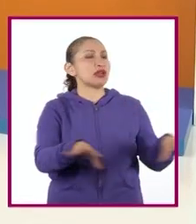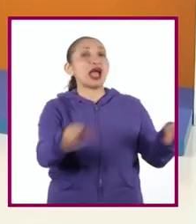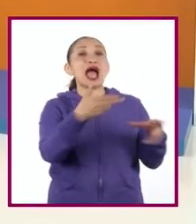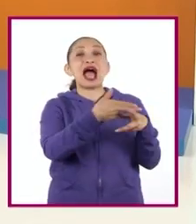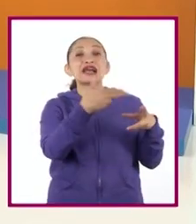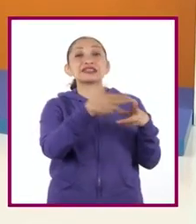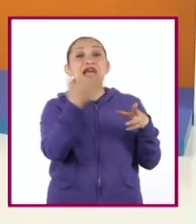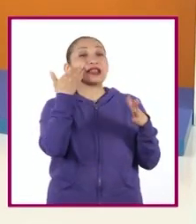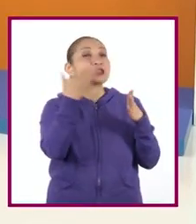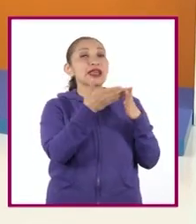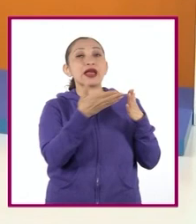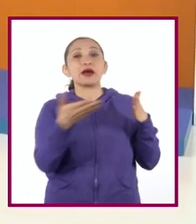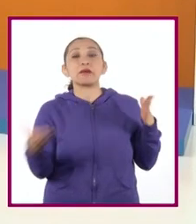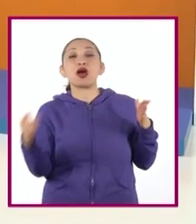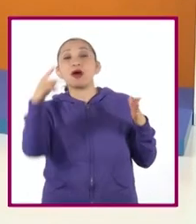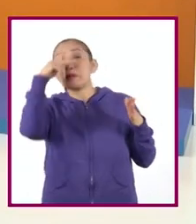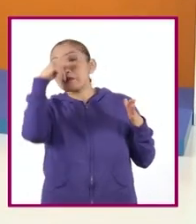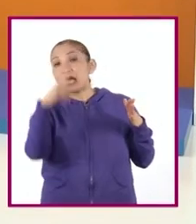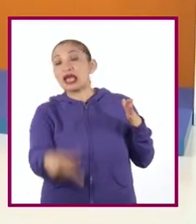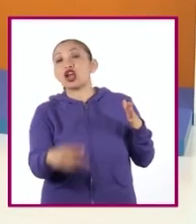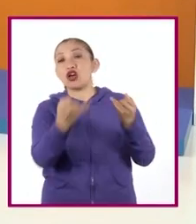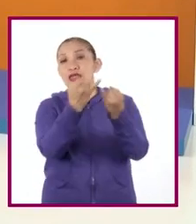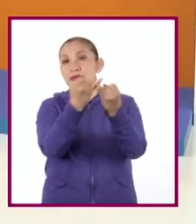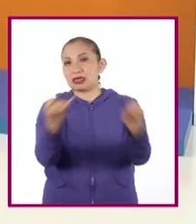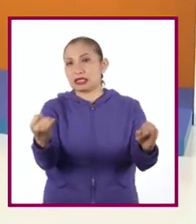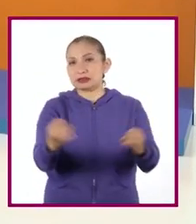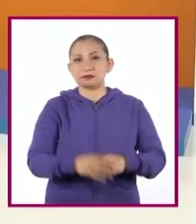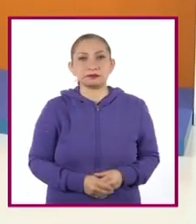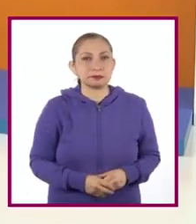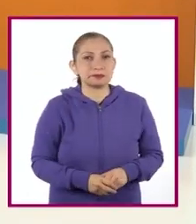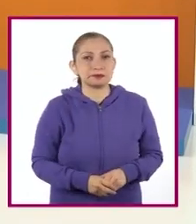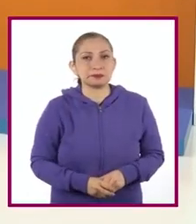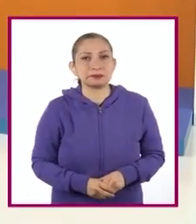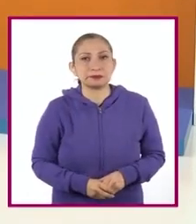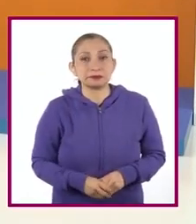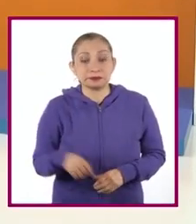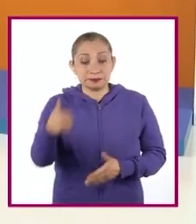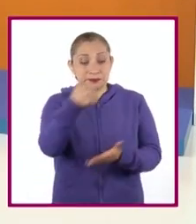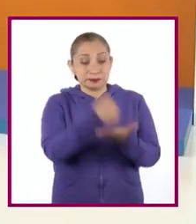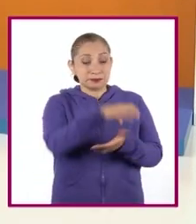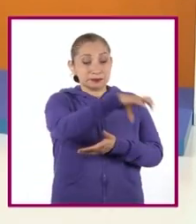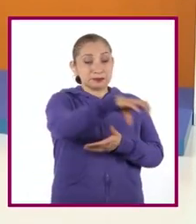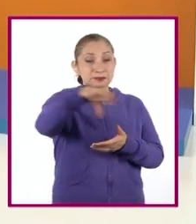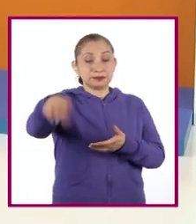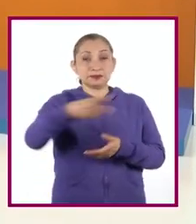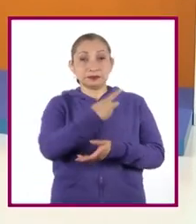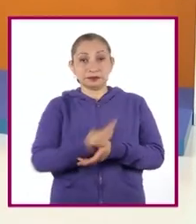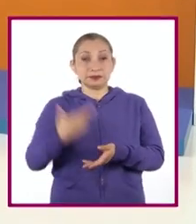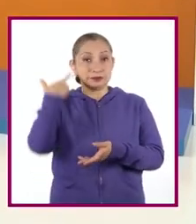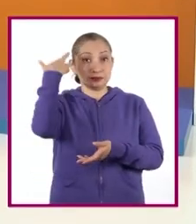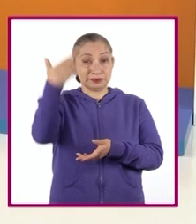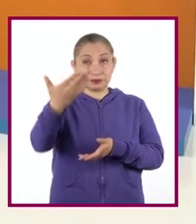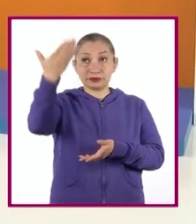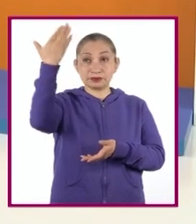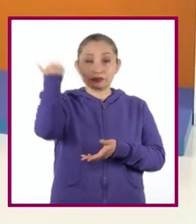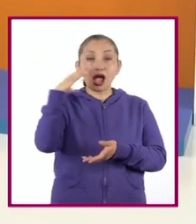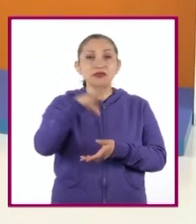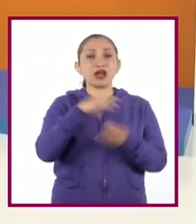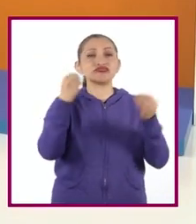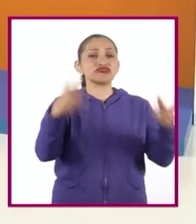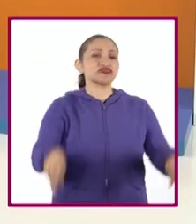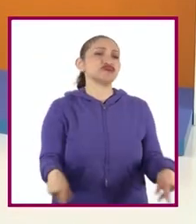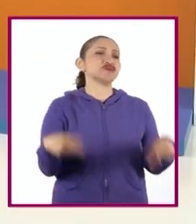hasta el periodo del México independiente. En las ciudades del virreinato abundaban los